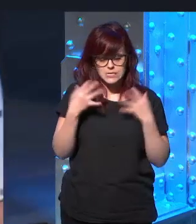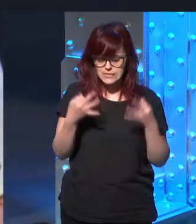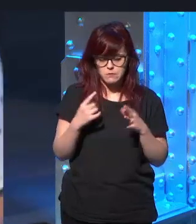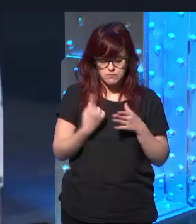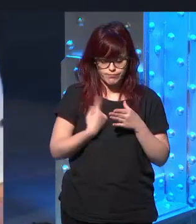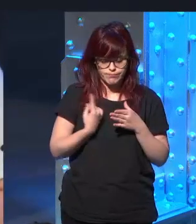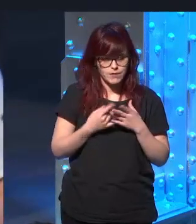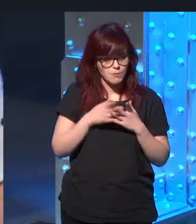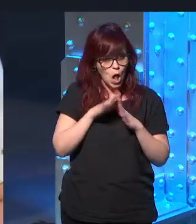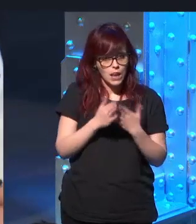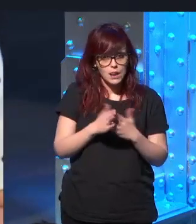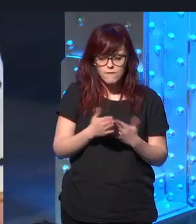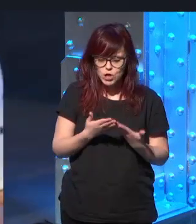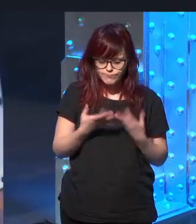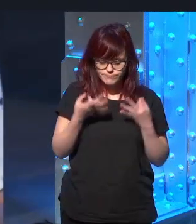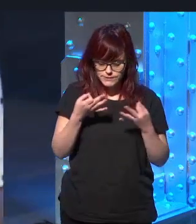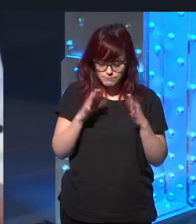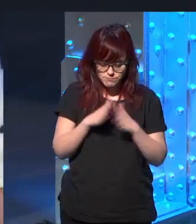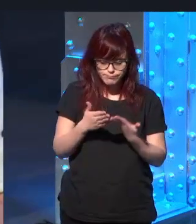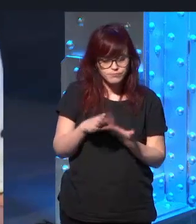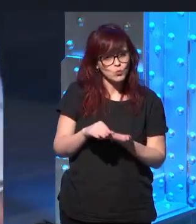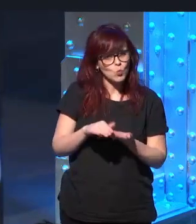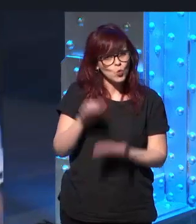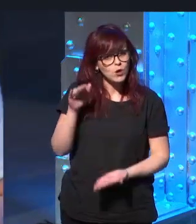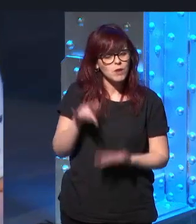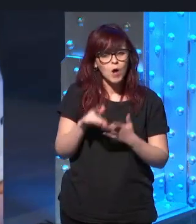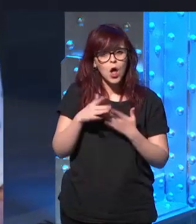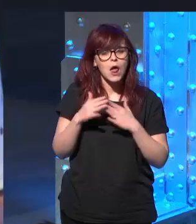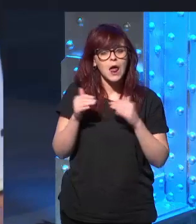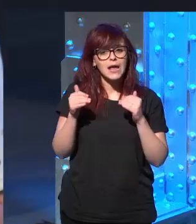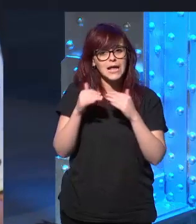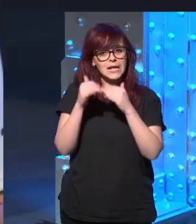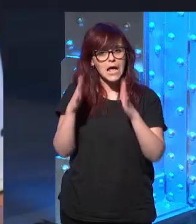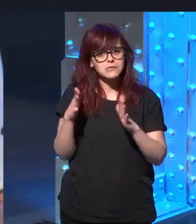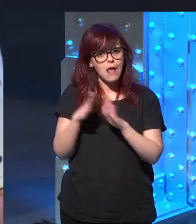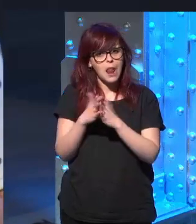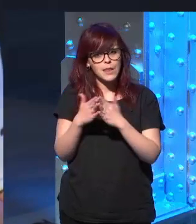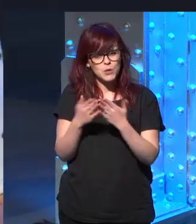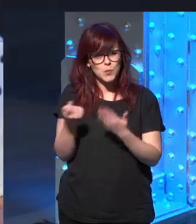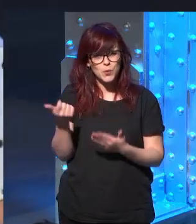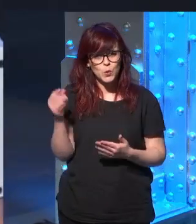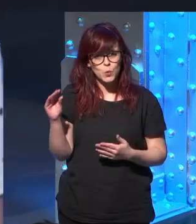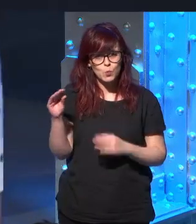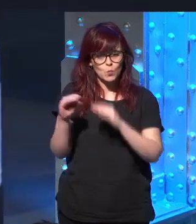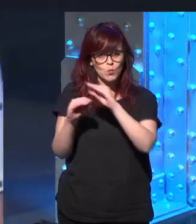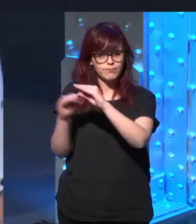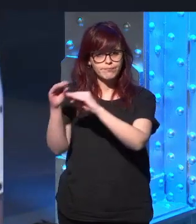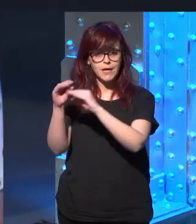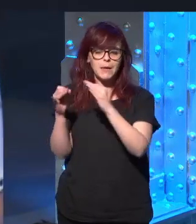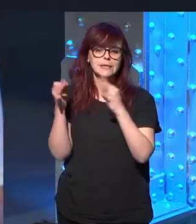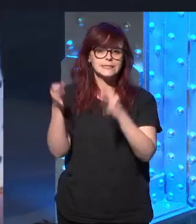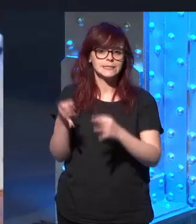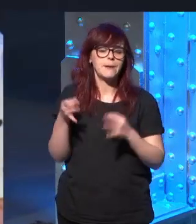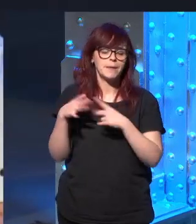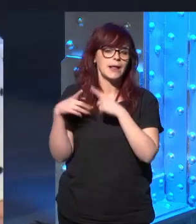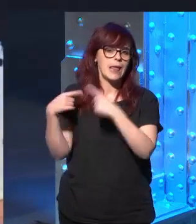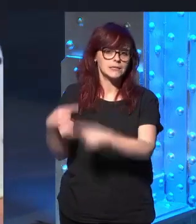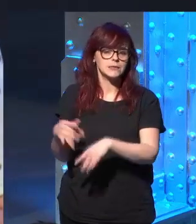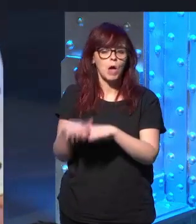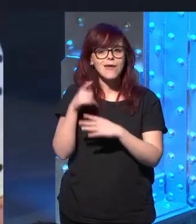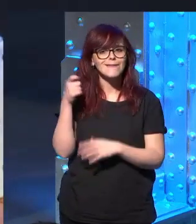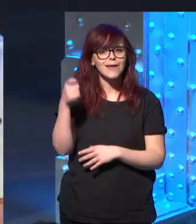día refugiada en los libros. De hecho, yo en mi casa tenía muy pocos libros y teníamos como los típicos, los clásicos, pues